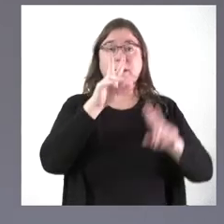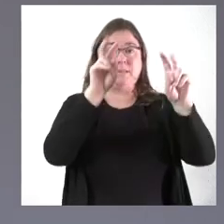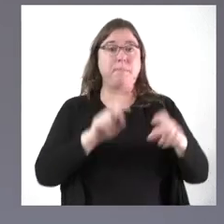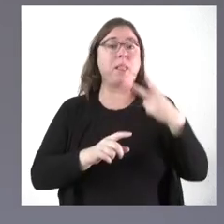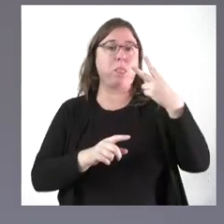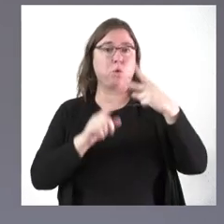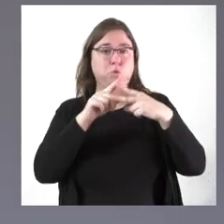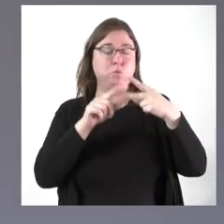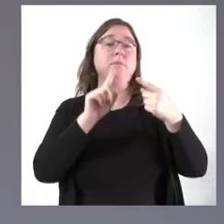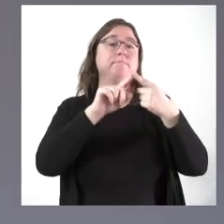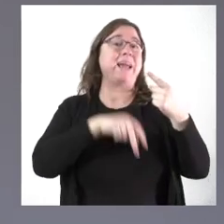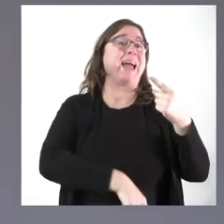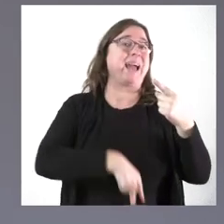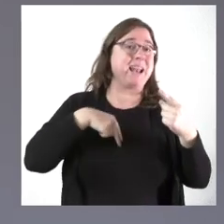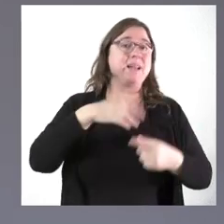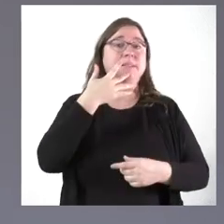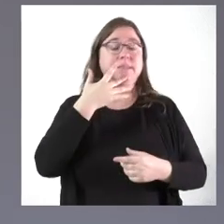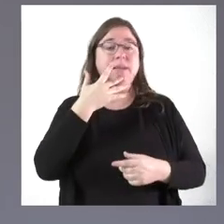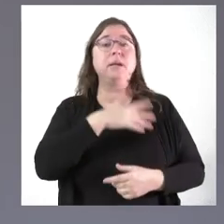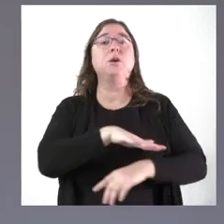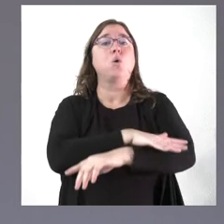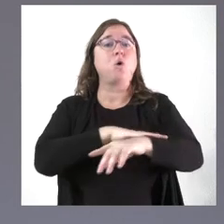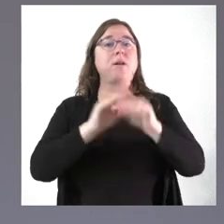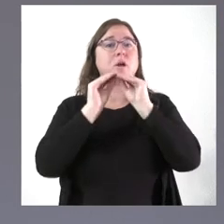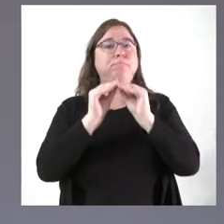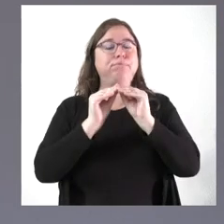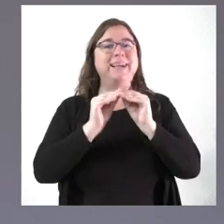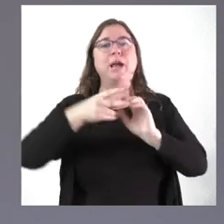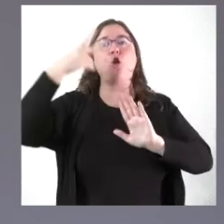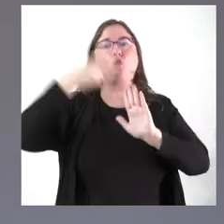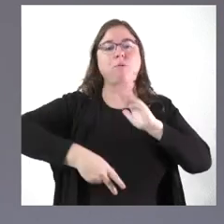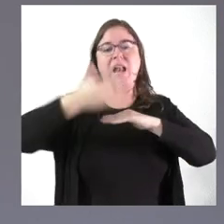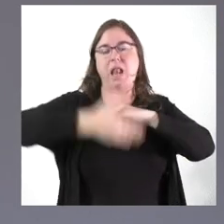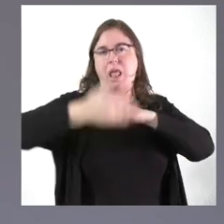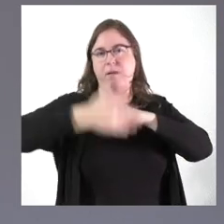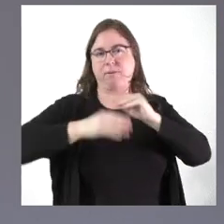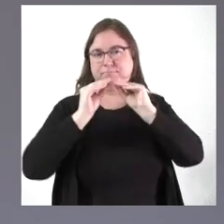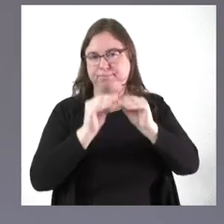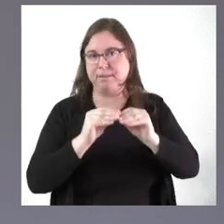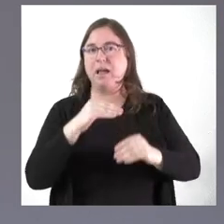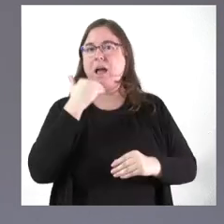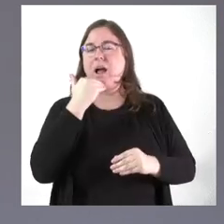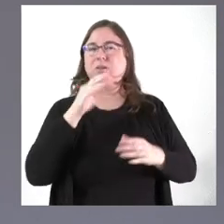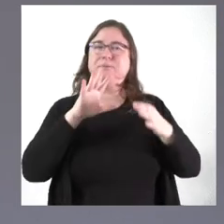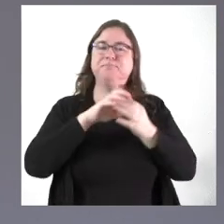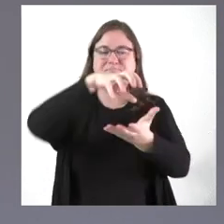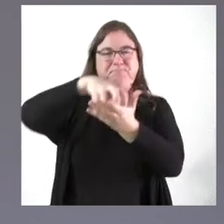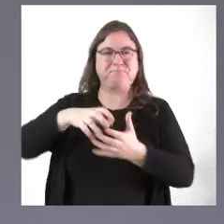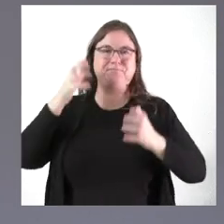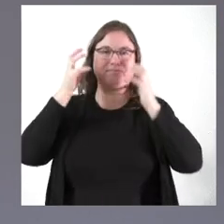el tema general de si el gobierno va a elaborar una normativa que limite determinadas infraestructuras instalaciones industriales